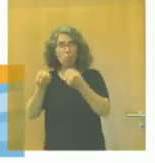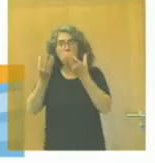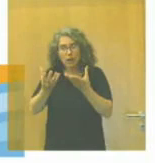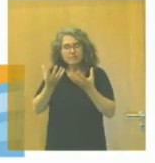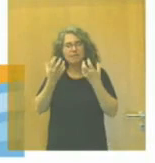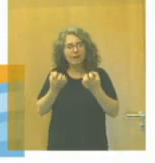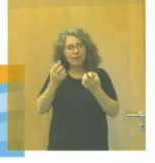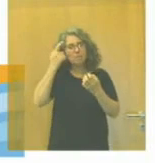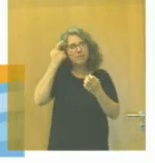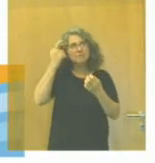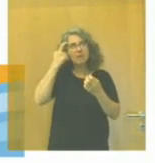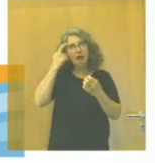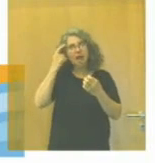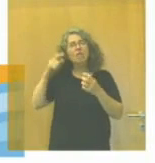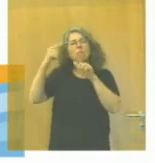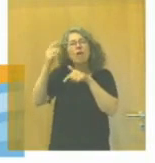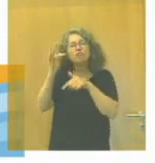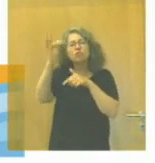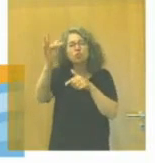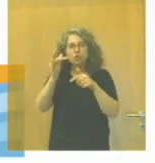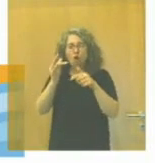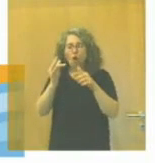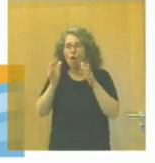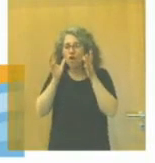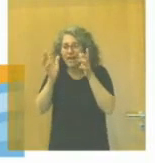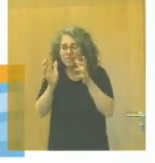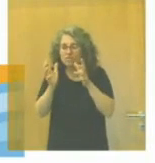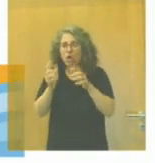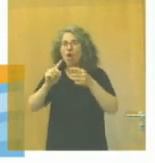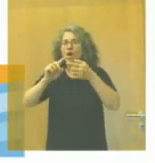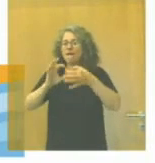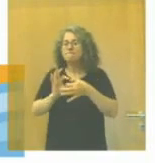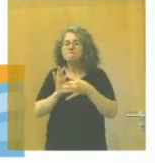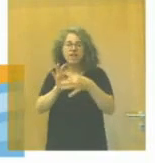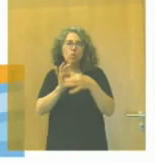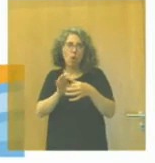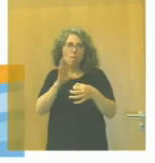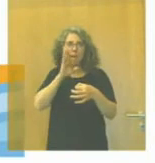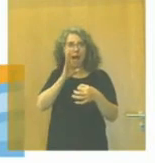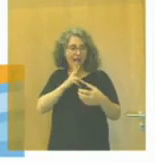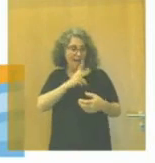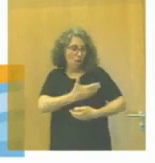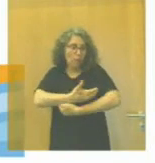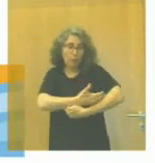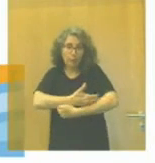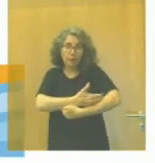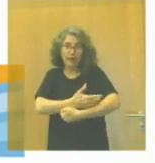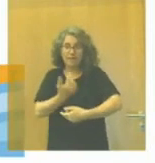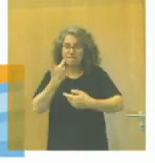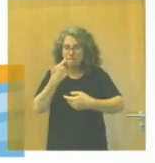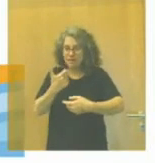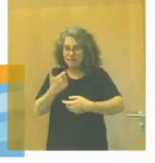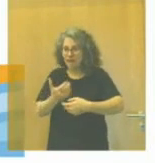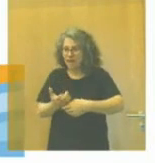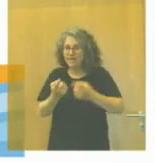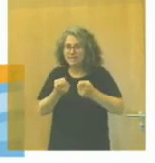pensar en lo que son factores de riesgo, en la construcción de lo que es el vínculo madre-hijo, y no logramos de